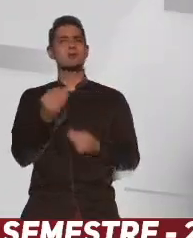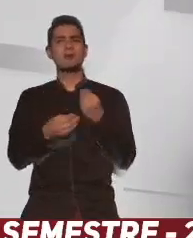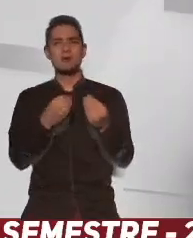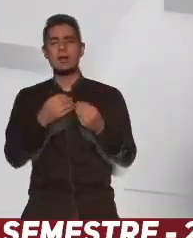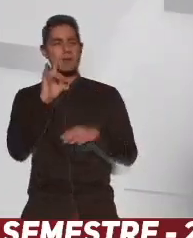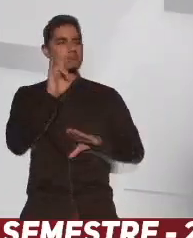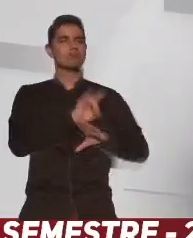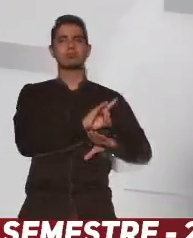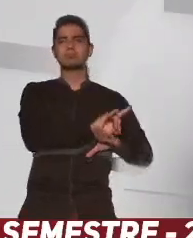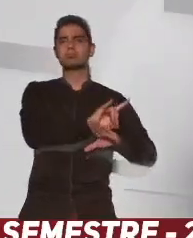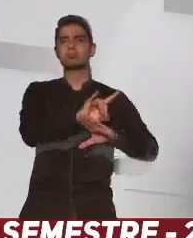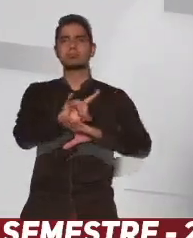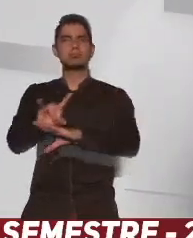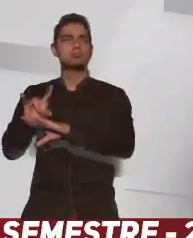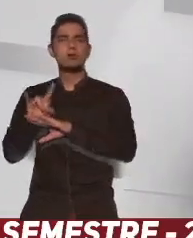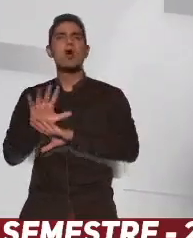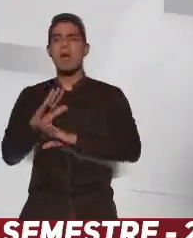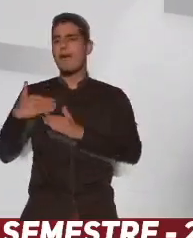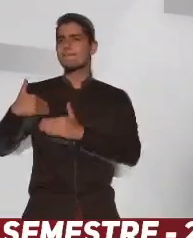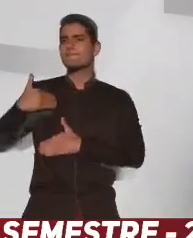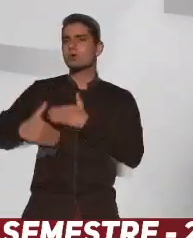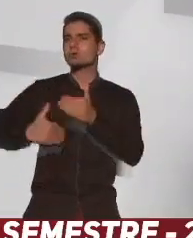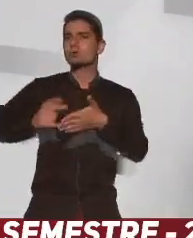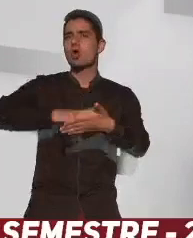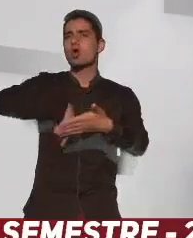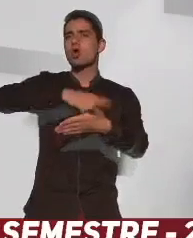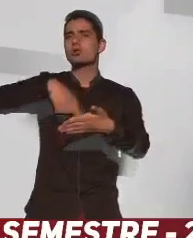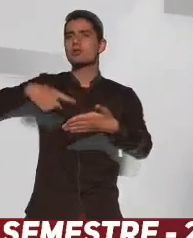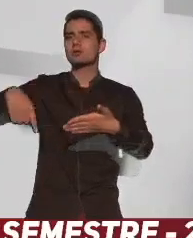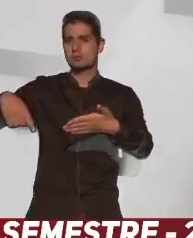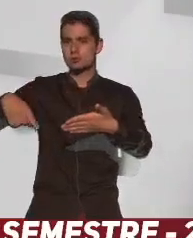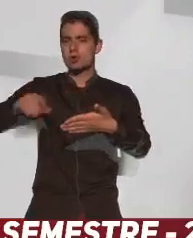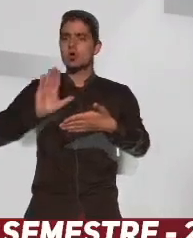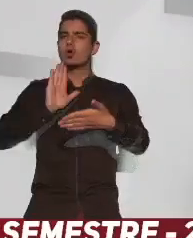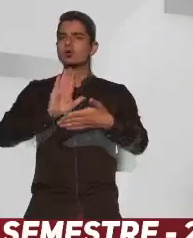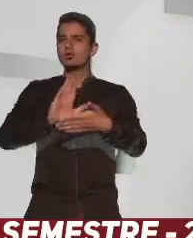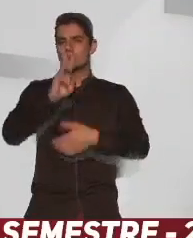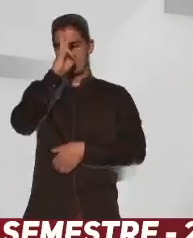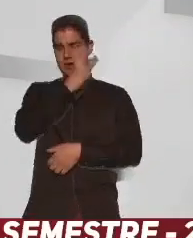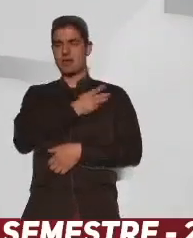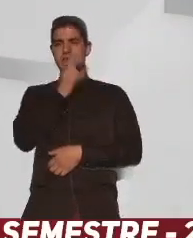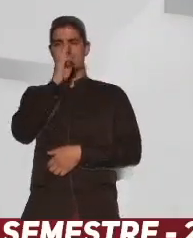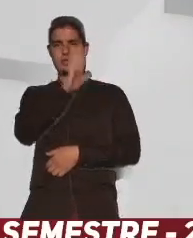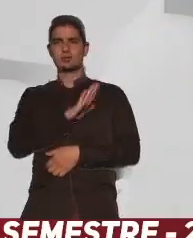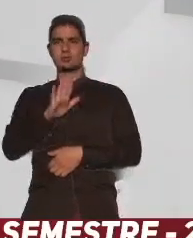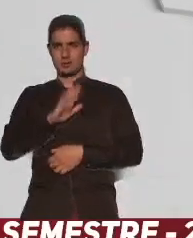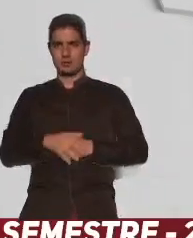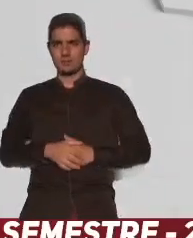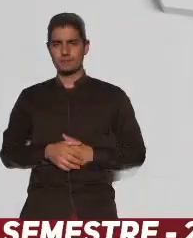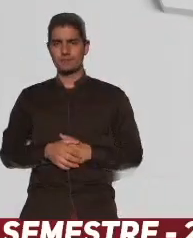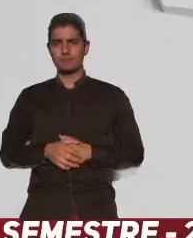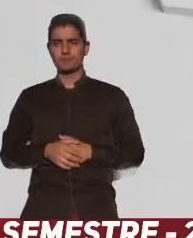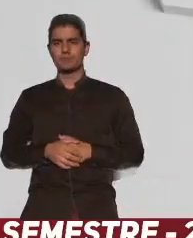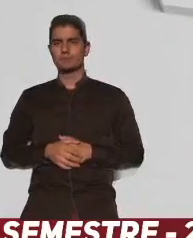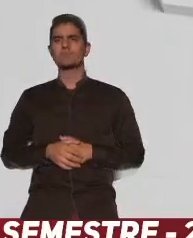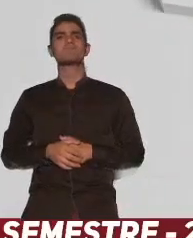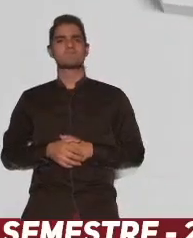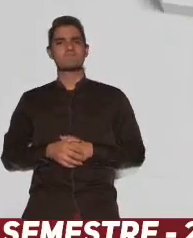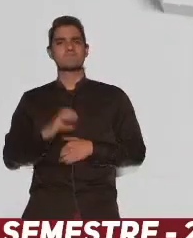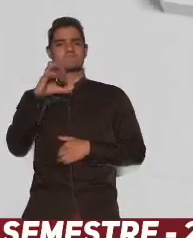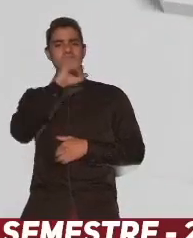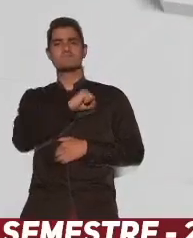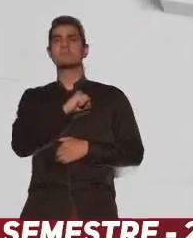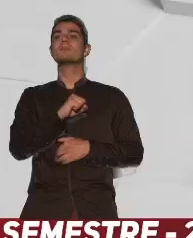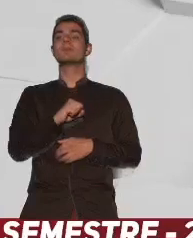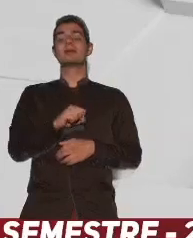los procesos contractuales adelantados por el Ejército Nacional, lo que permitió verificar más de